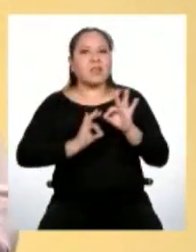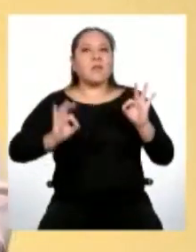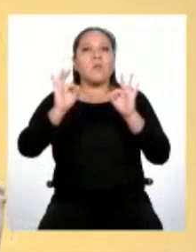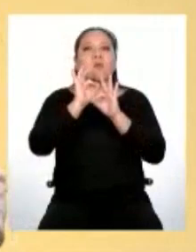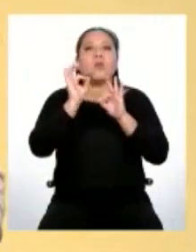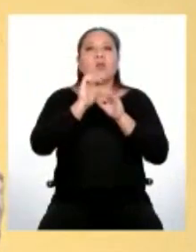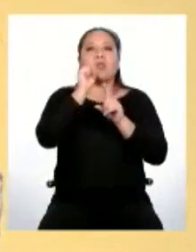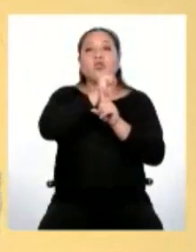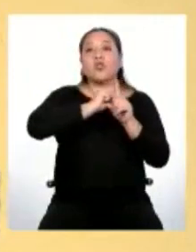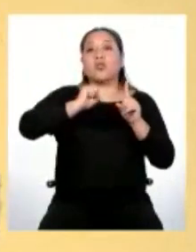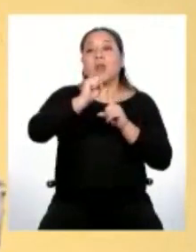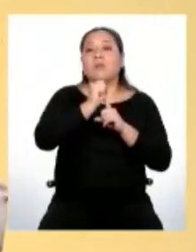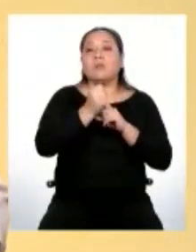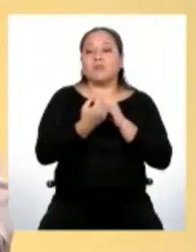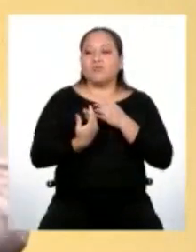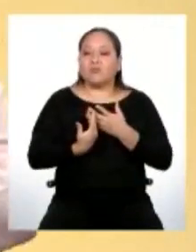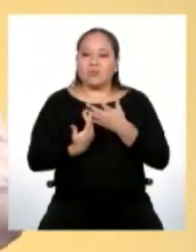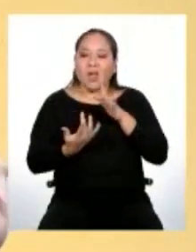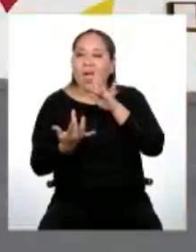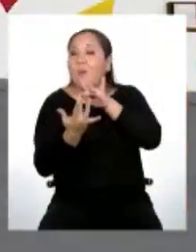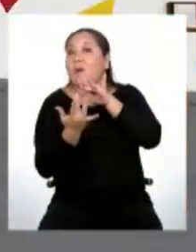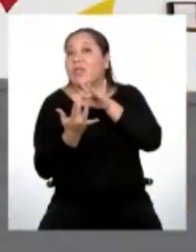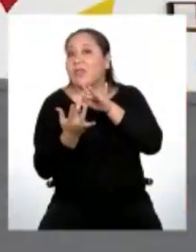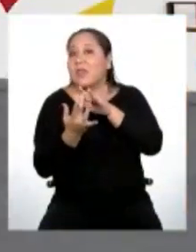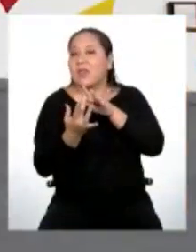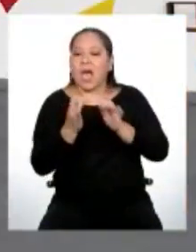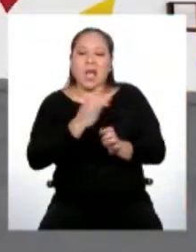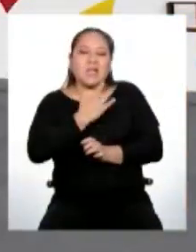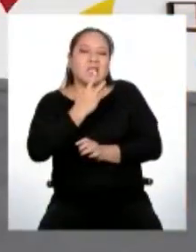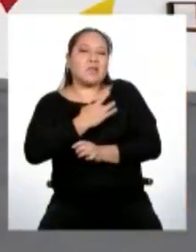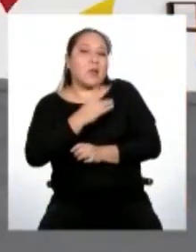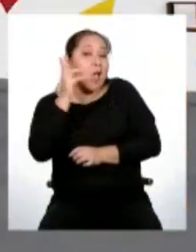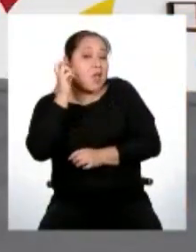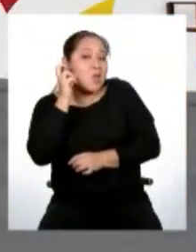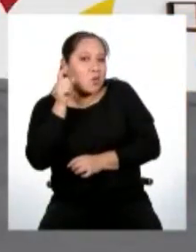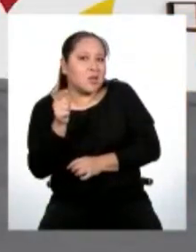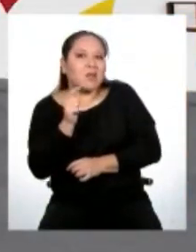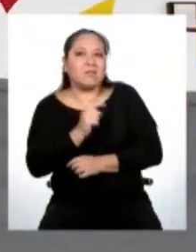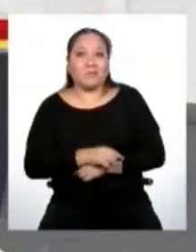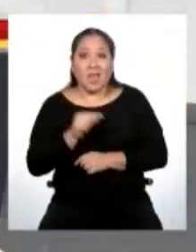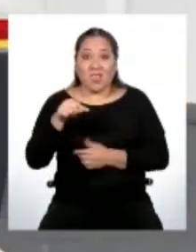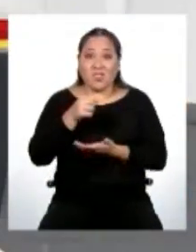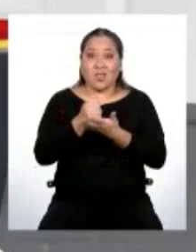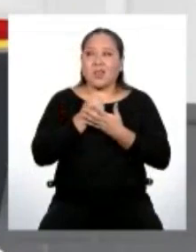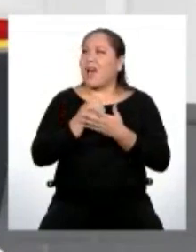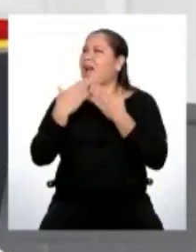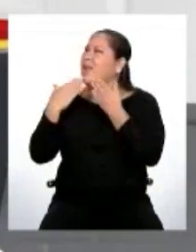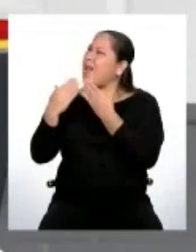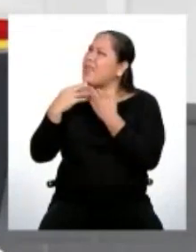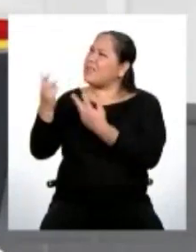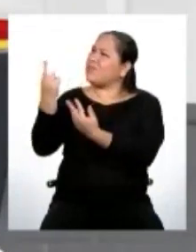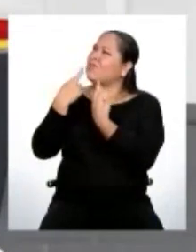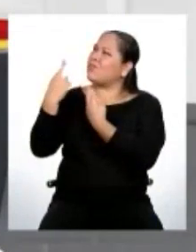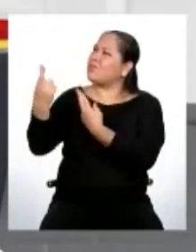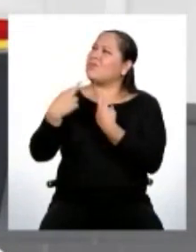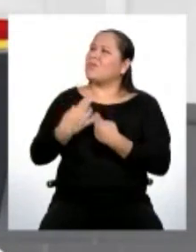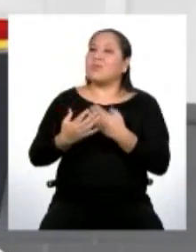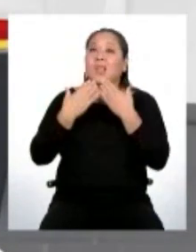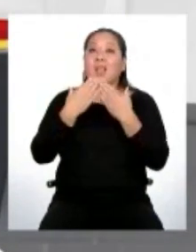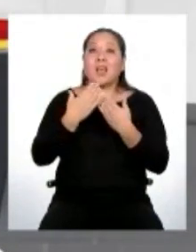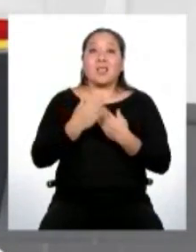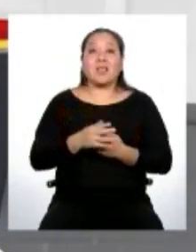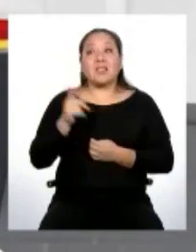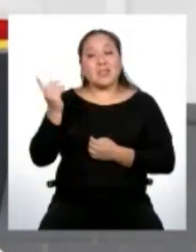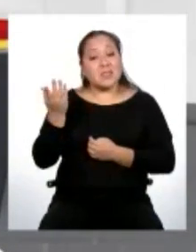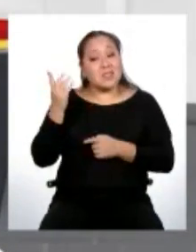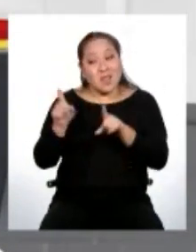la empatía, la sensibilidad y la escucha. Muchas gracias, profesora, por todas sus respuestas y también muchísimas gracias,